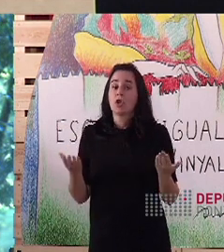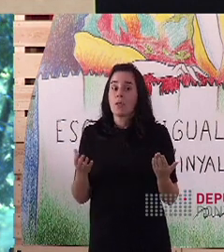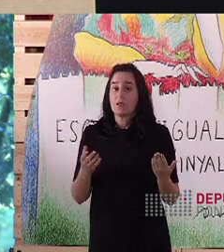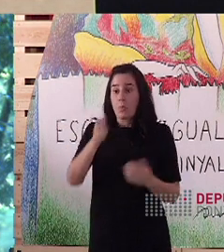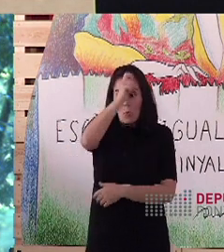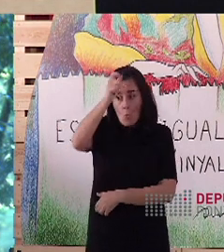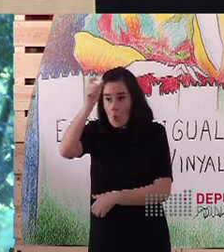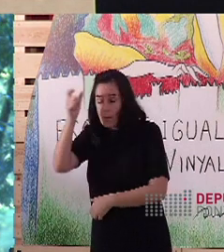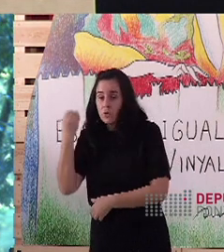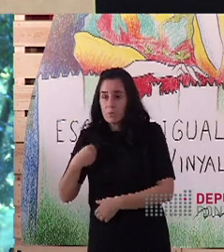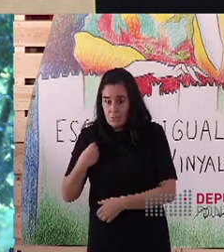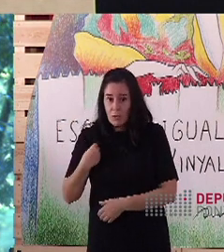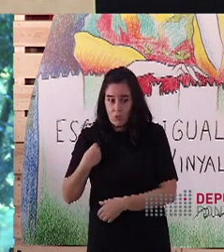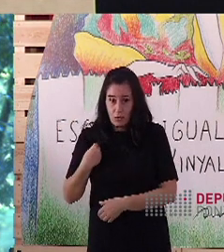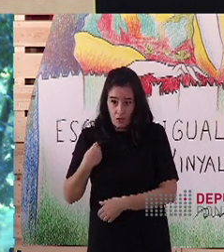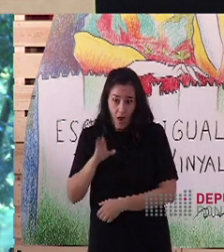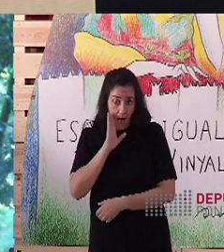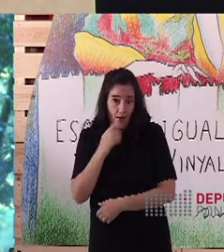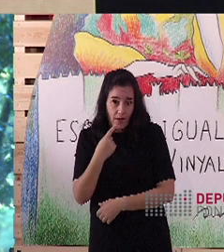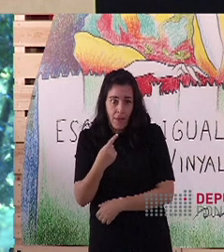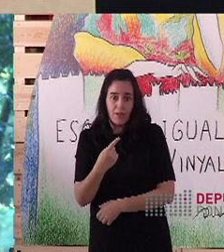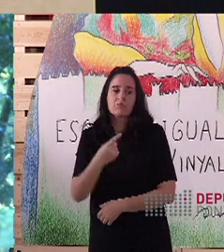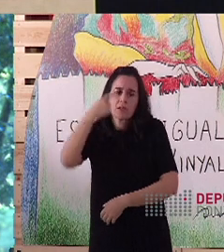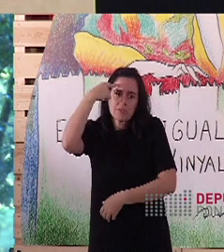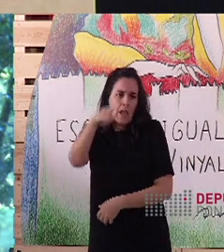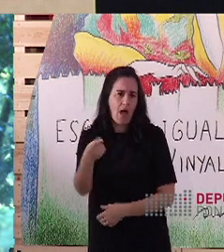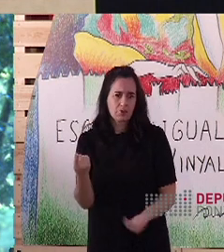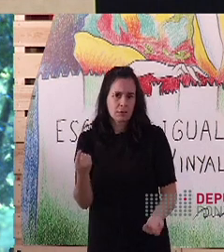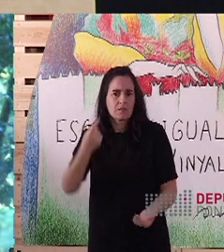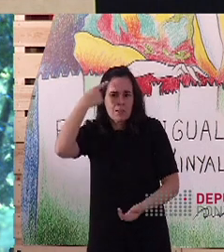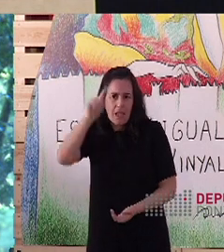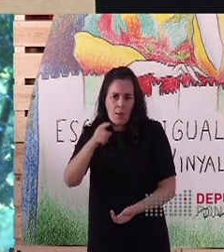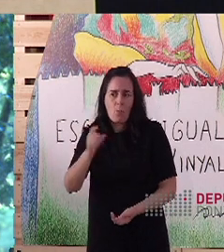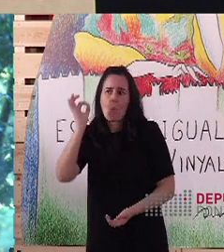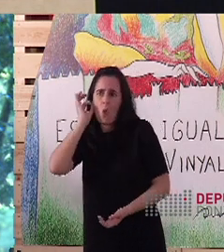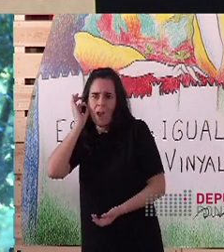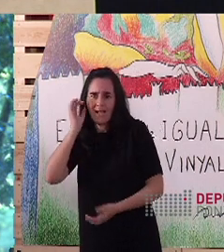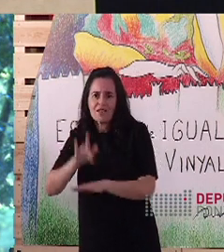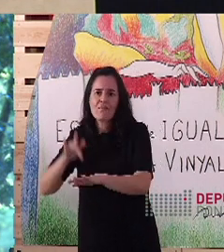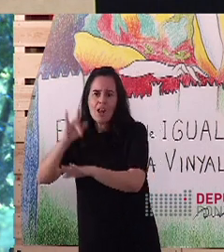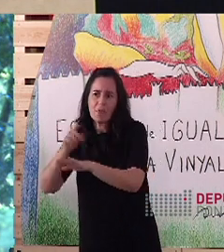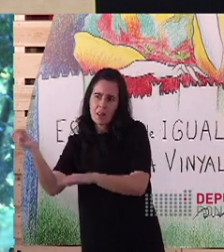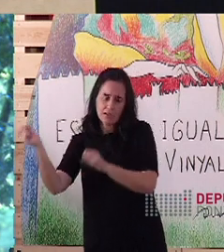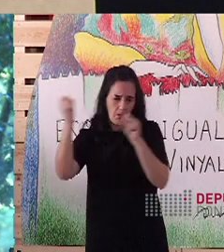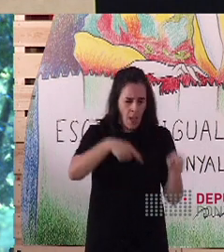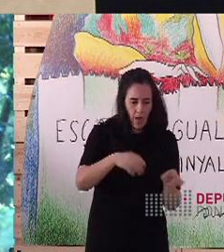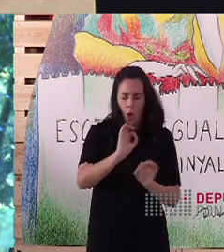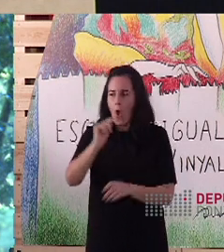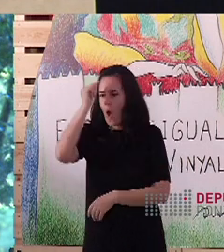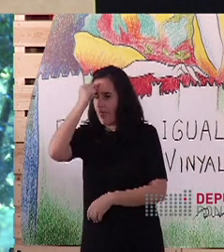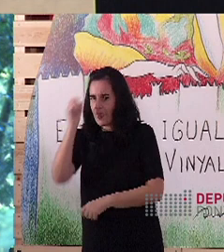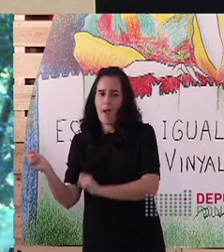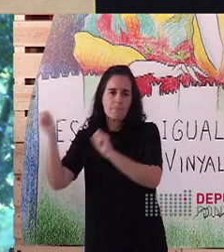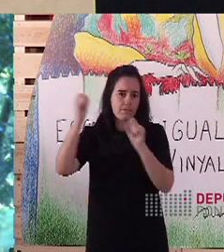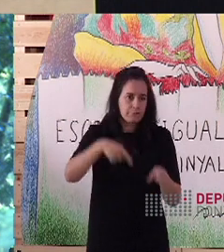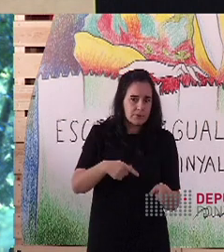en estos pueblos se sabe esas mujeres a las que son traídas de Filipinas o son traídas de India o de las zonas más